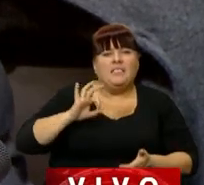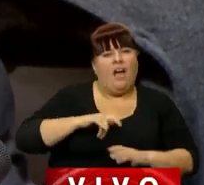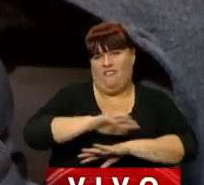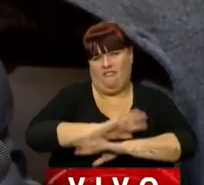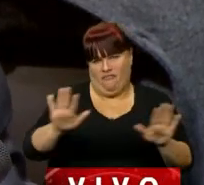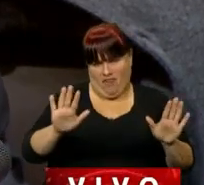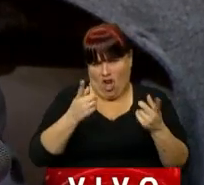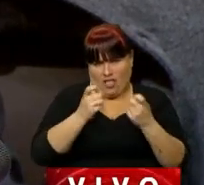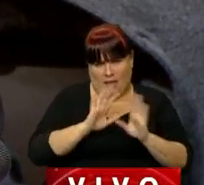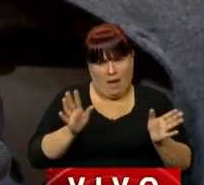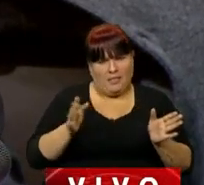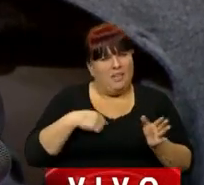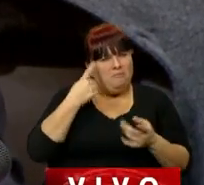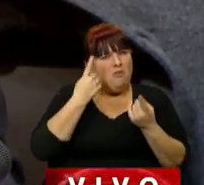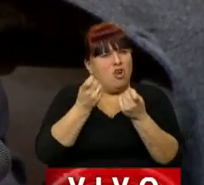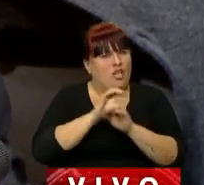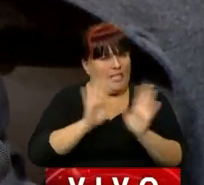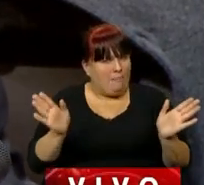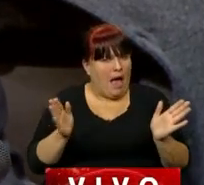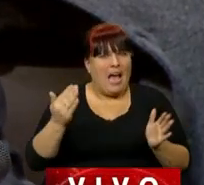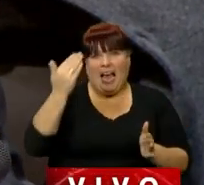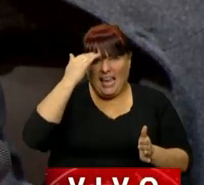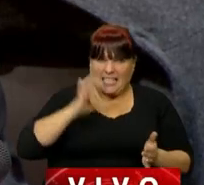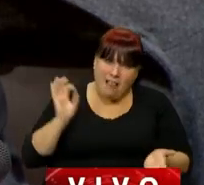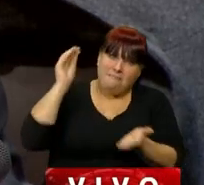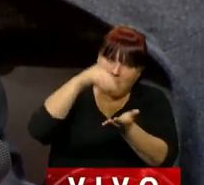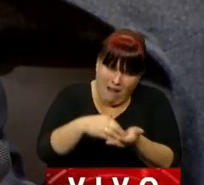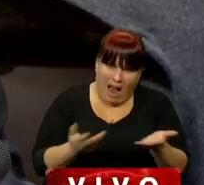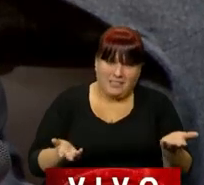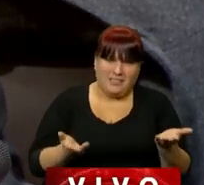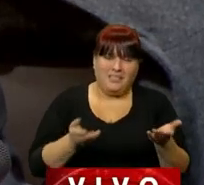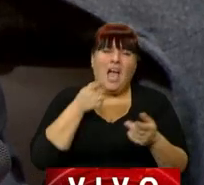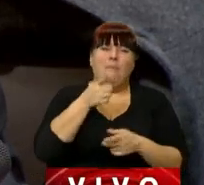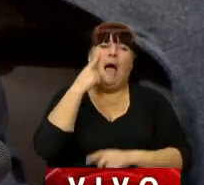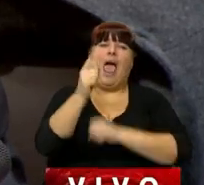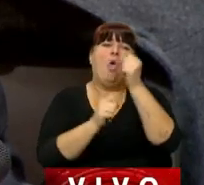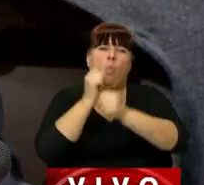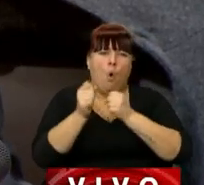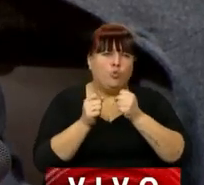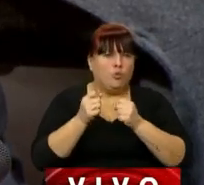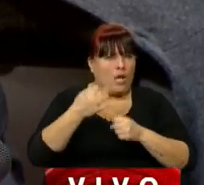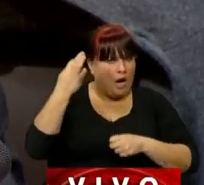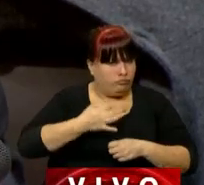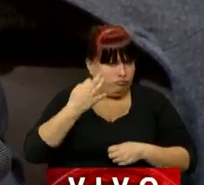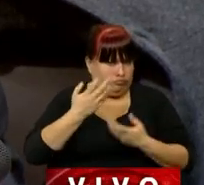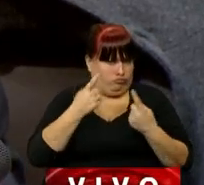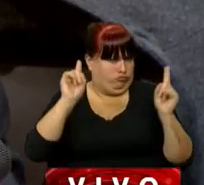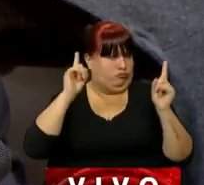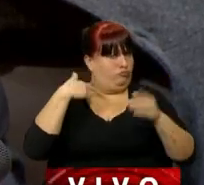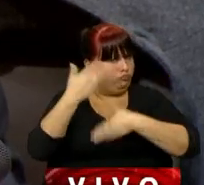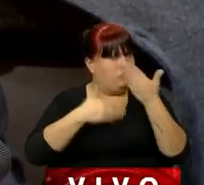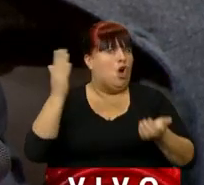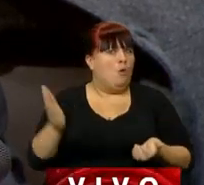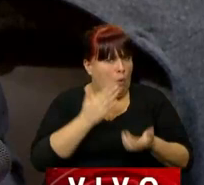años. No me parece que sea necesario otros 15 años para que esta industria extraordinaria